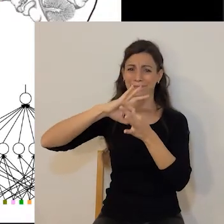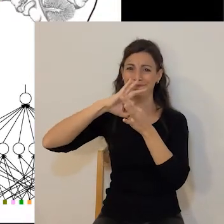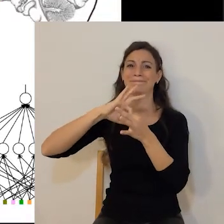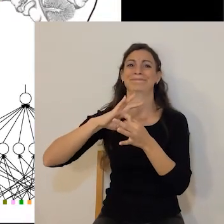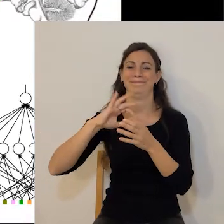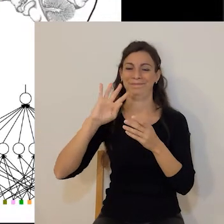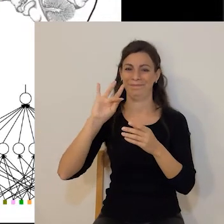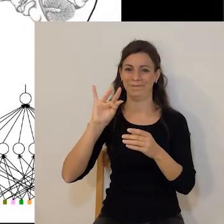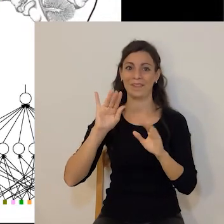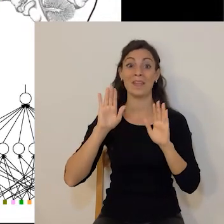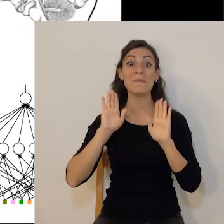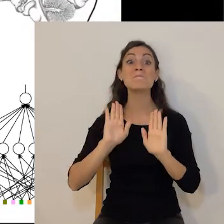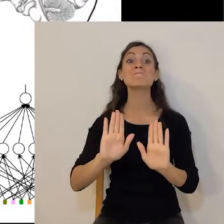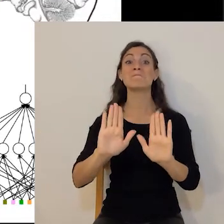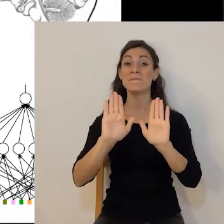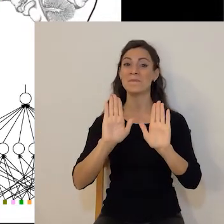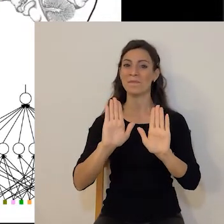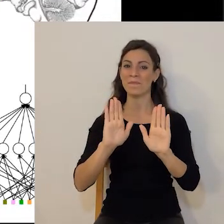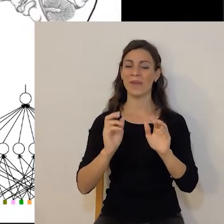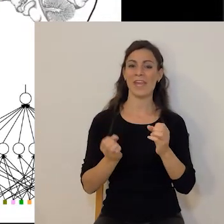pero emocionales,